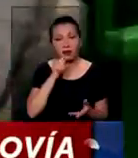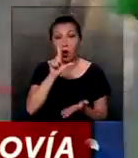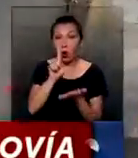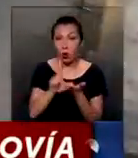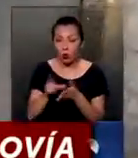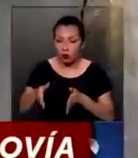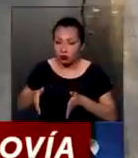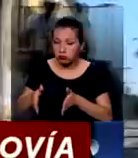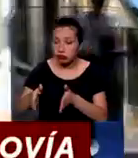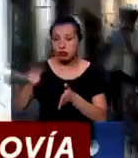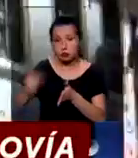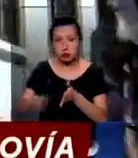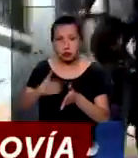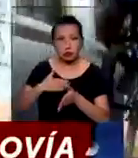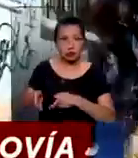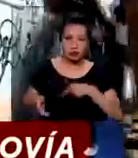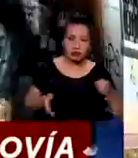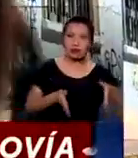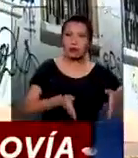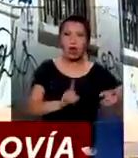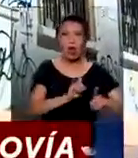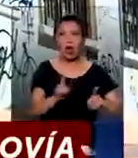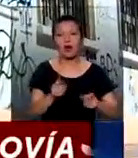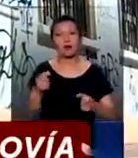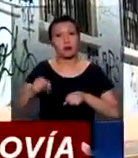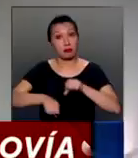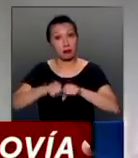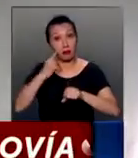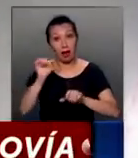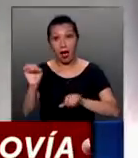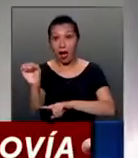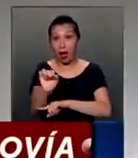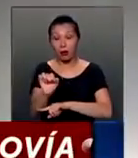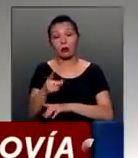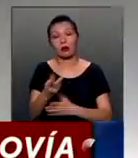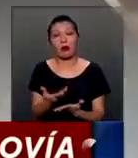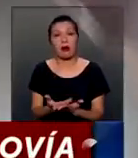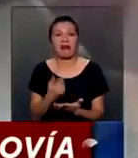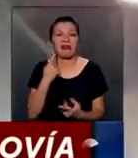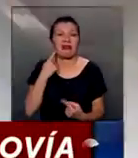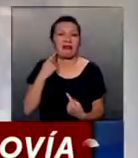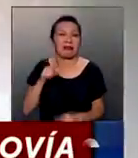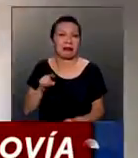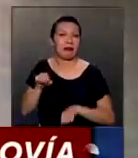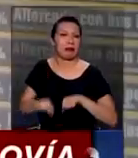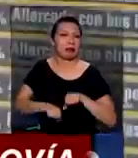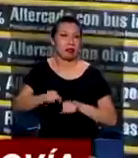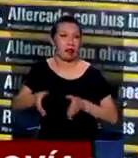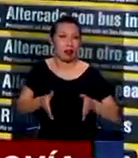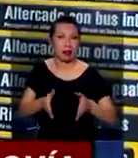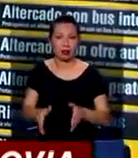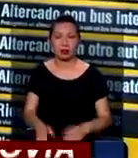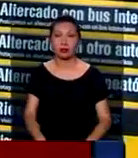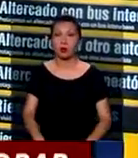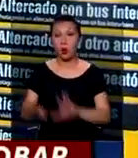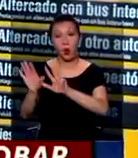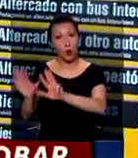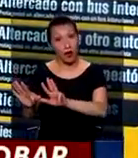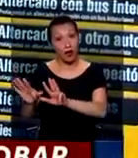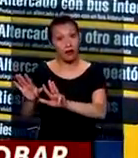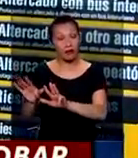espacios delimitados y no seguir el ejemplo de este conductor que ya les mostrábamos, a quien le dio lo mismo los ciclistas.